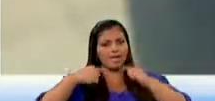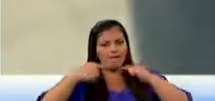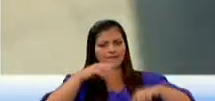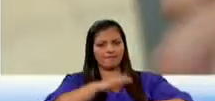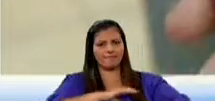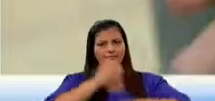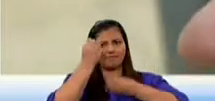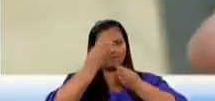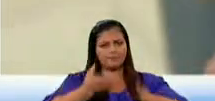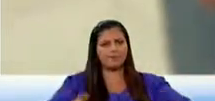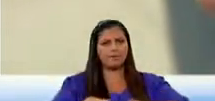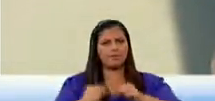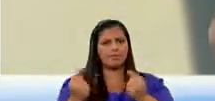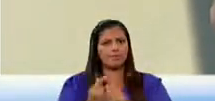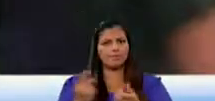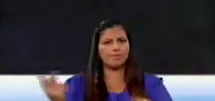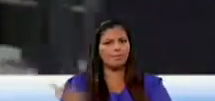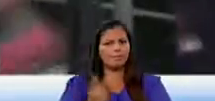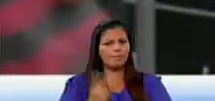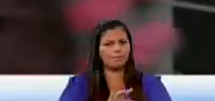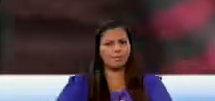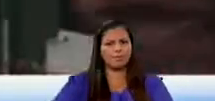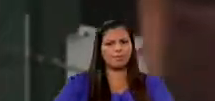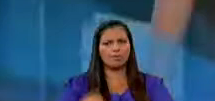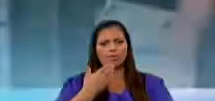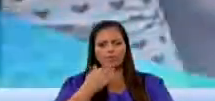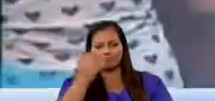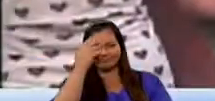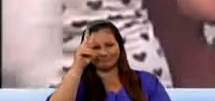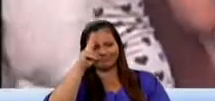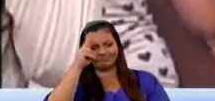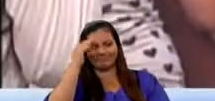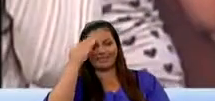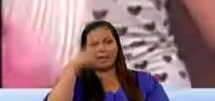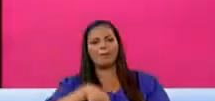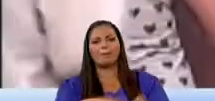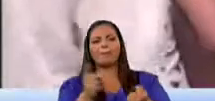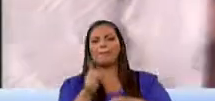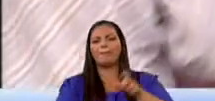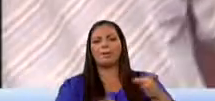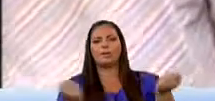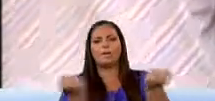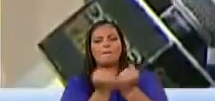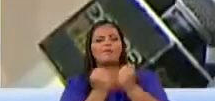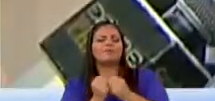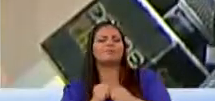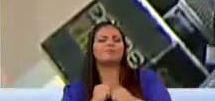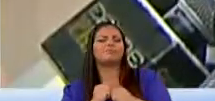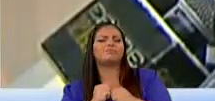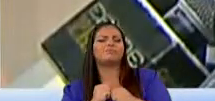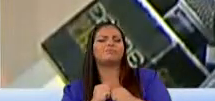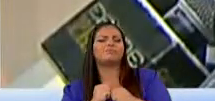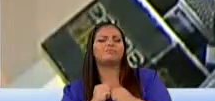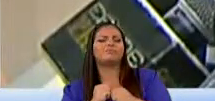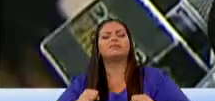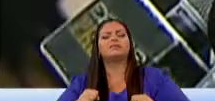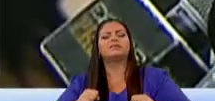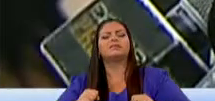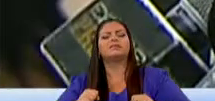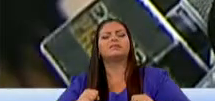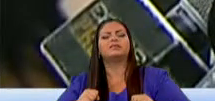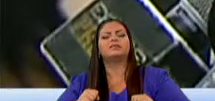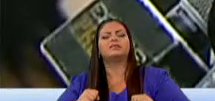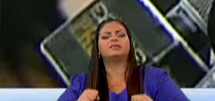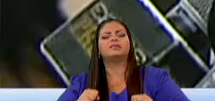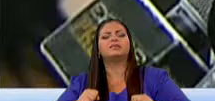para atracar. Se le acercan, hacen bulto, lo empujan, hacen un poco de juego de manos hasta que le obtienen lo